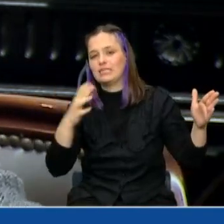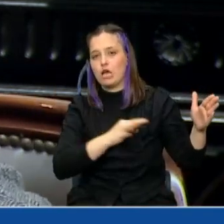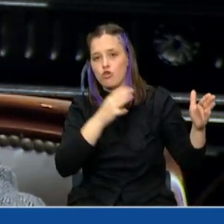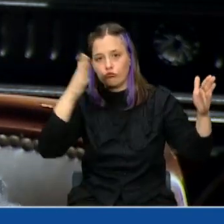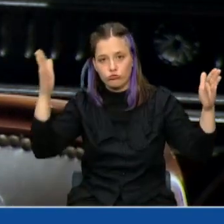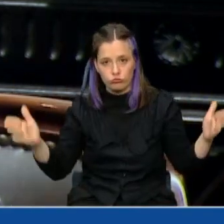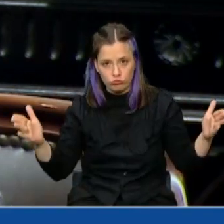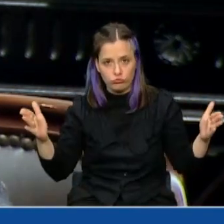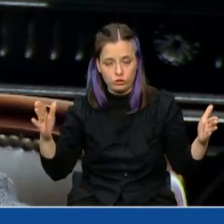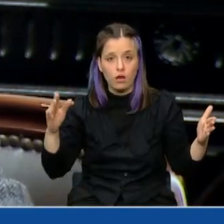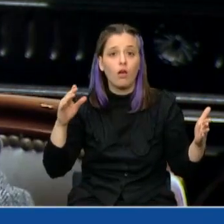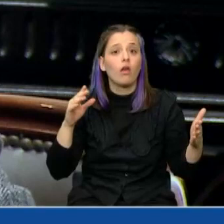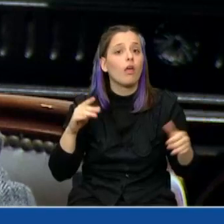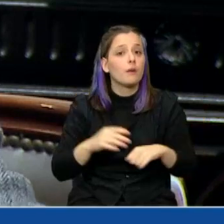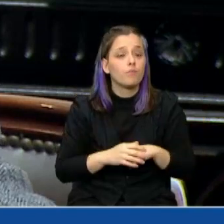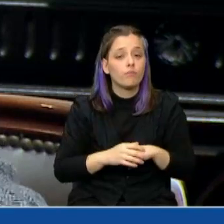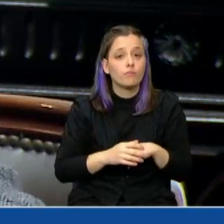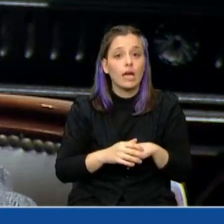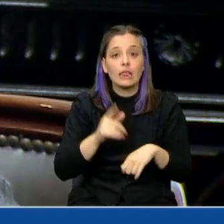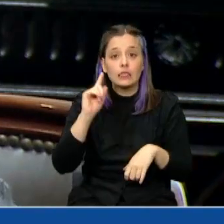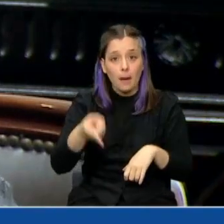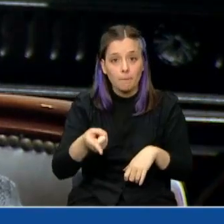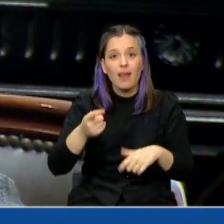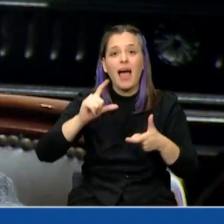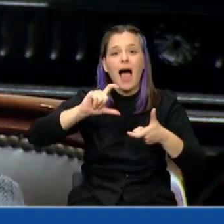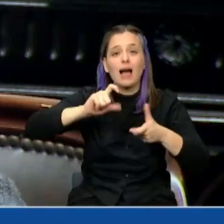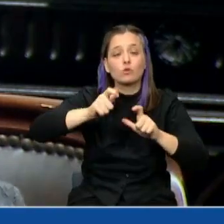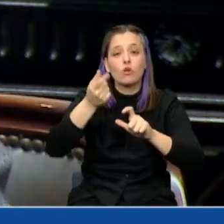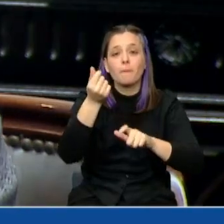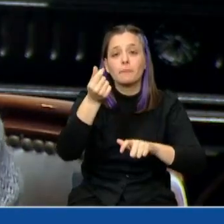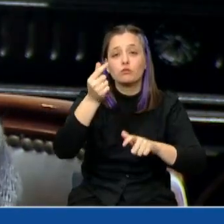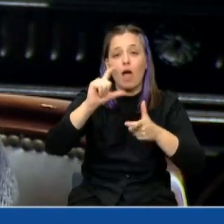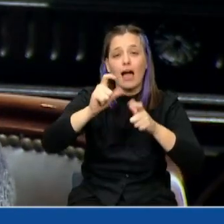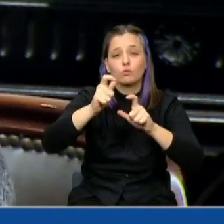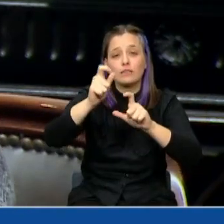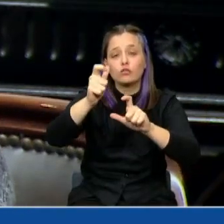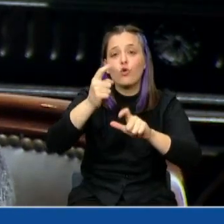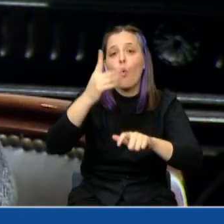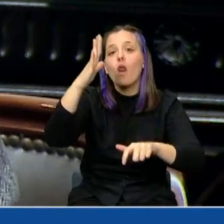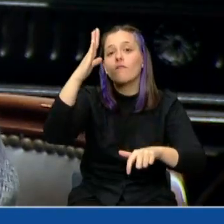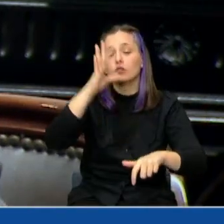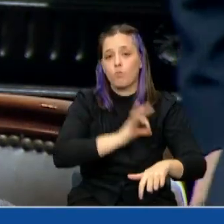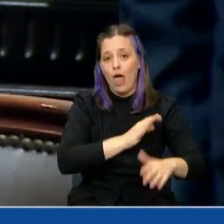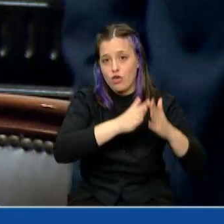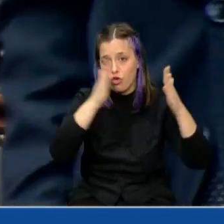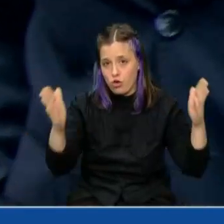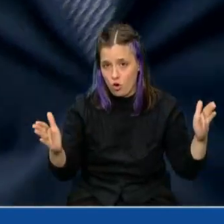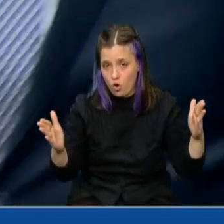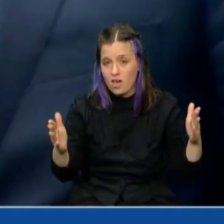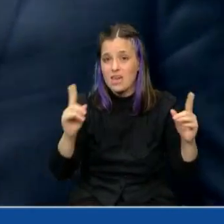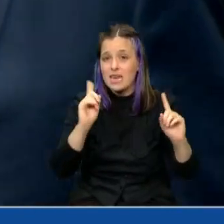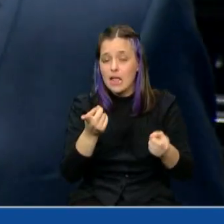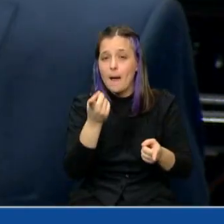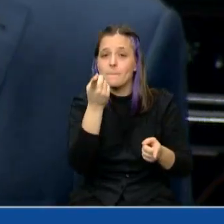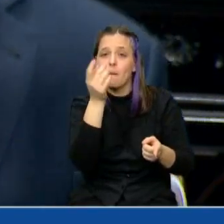con el agravante de que las actualizaciones del alquiler solo se pueden hacer una vez por año y con un índice